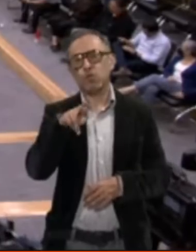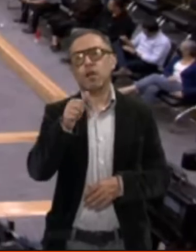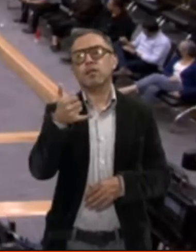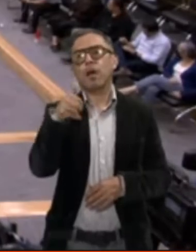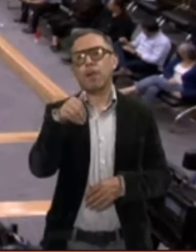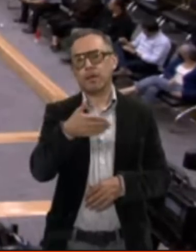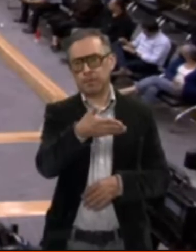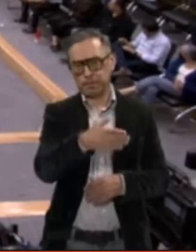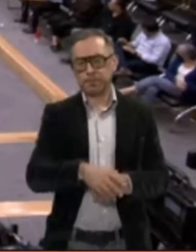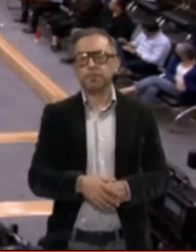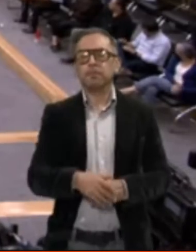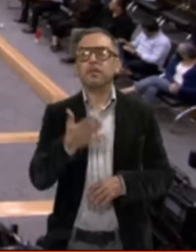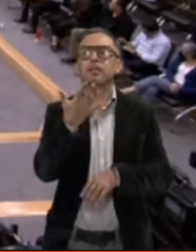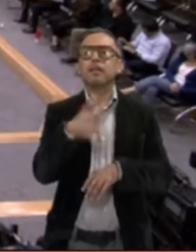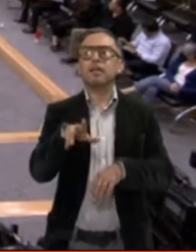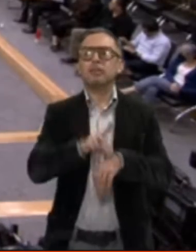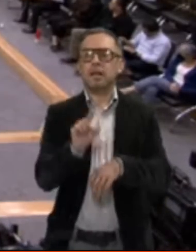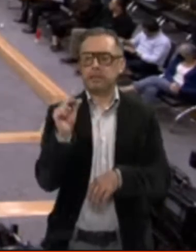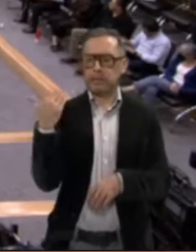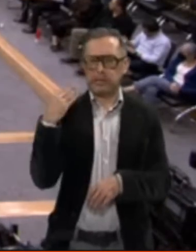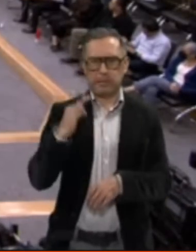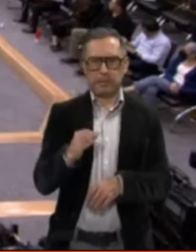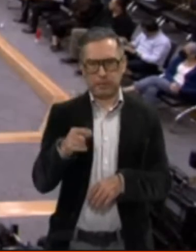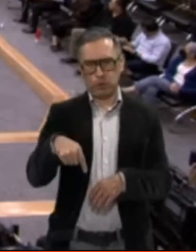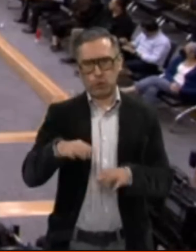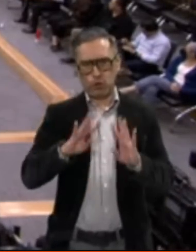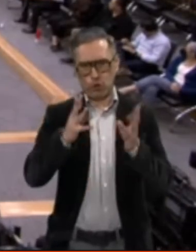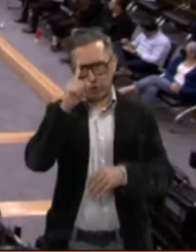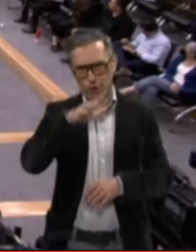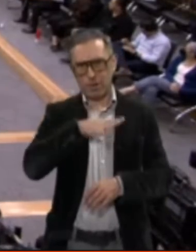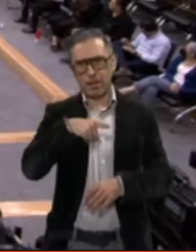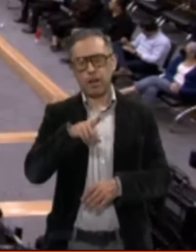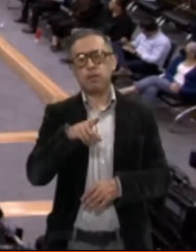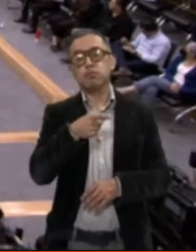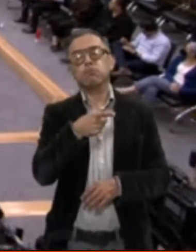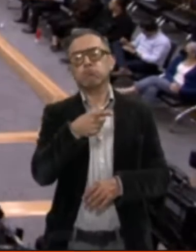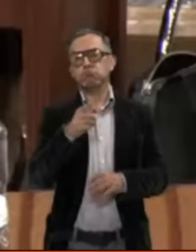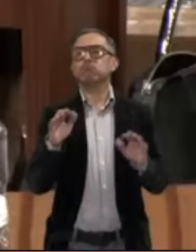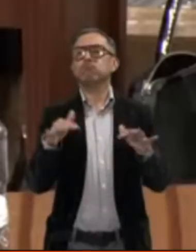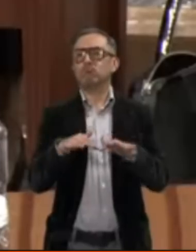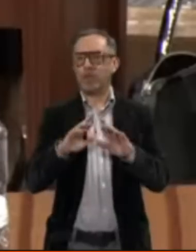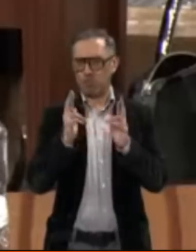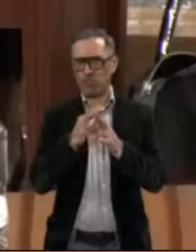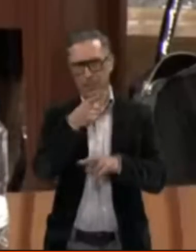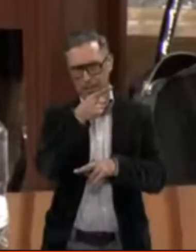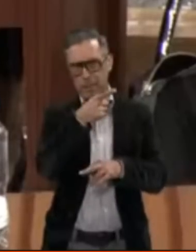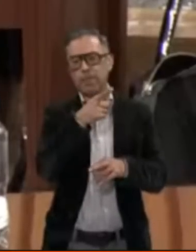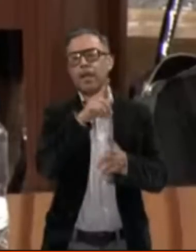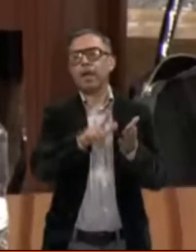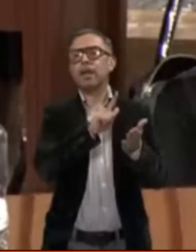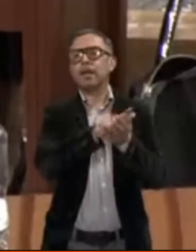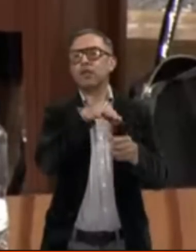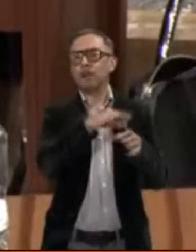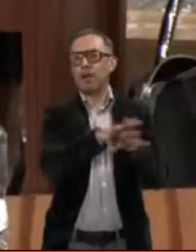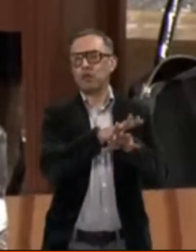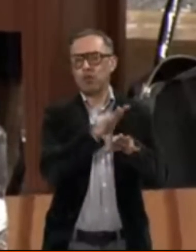Hace exactamente 10 días, este Consejo General sesionó para acatar una disposición legal de la reforma electoral conocida como